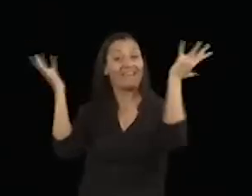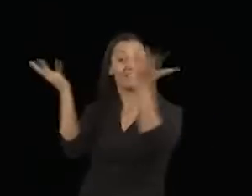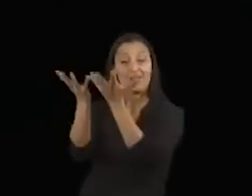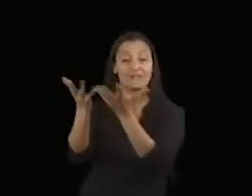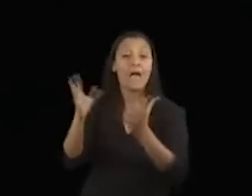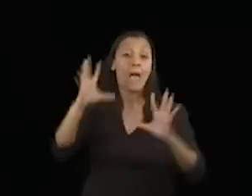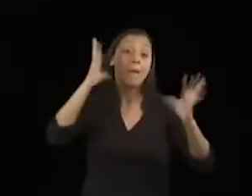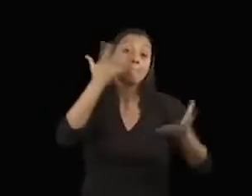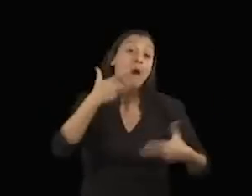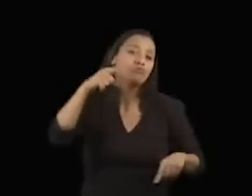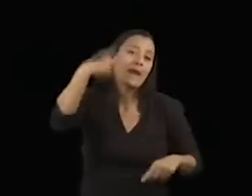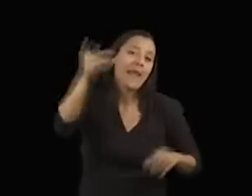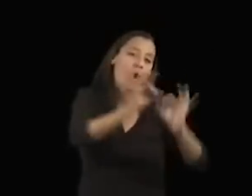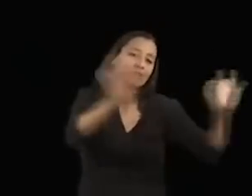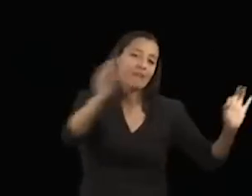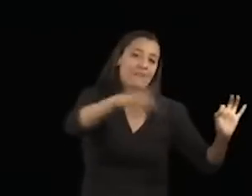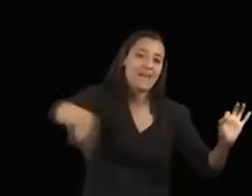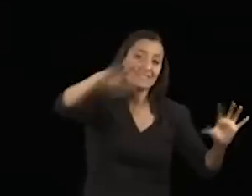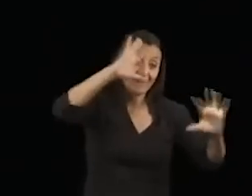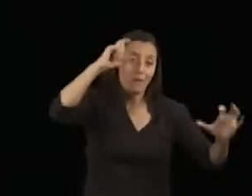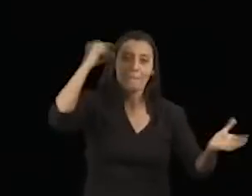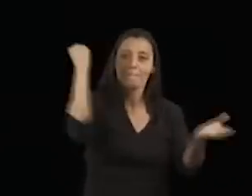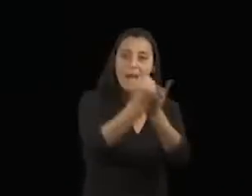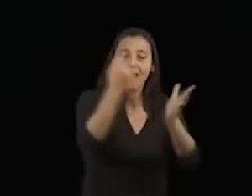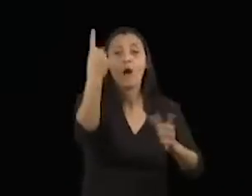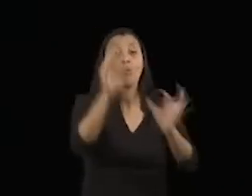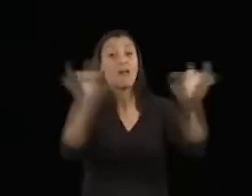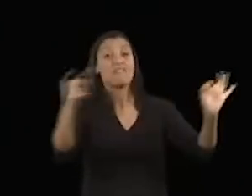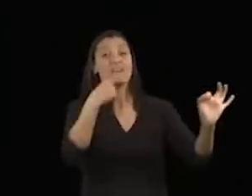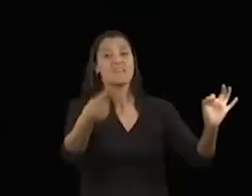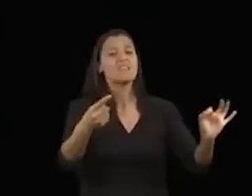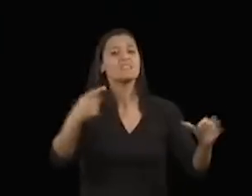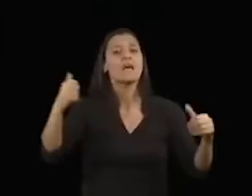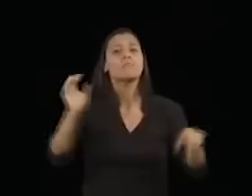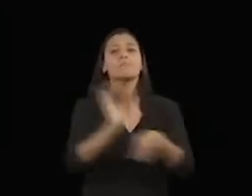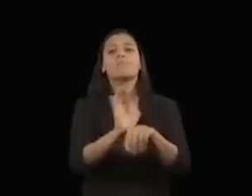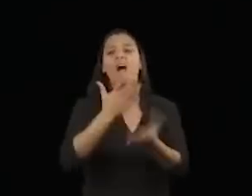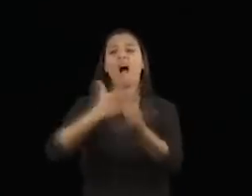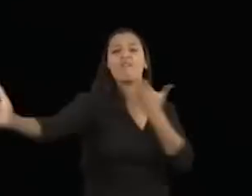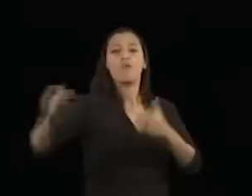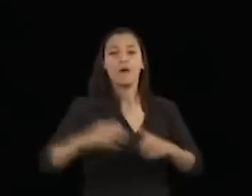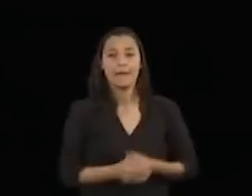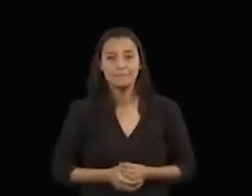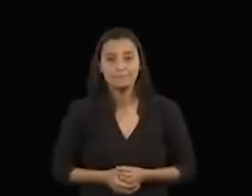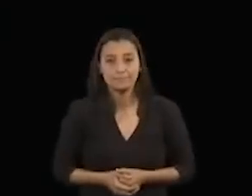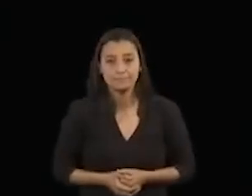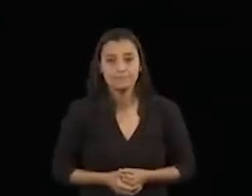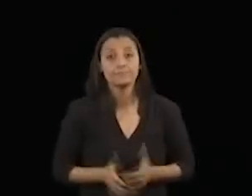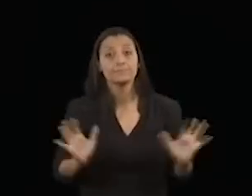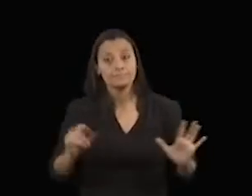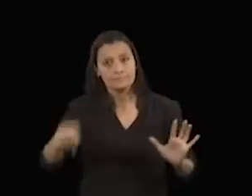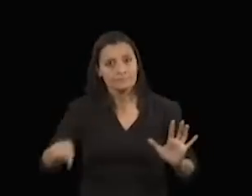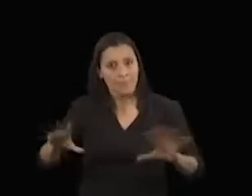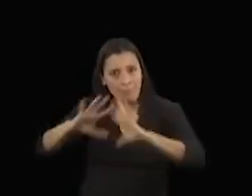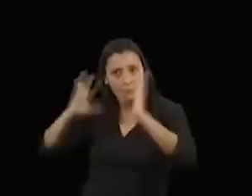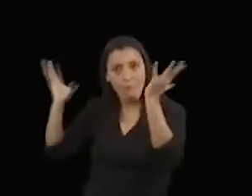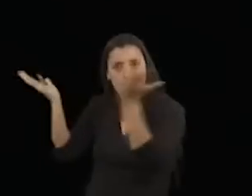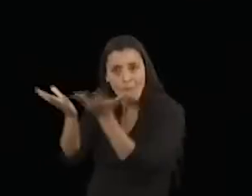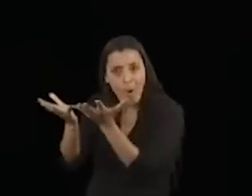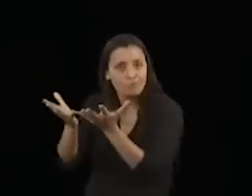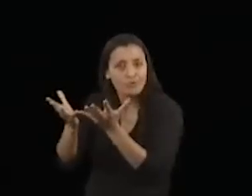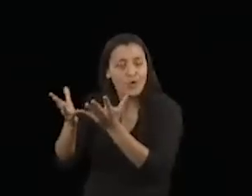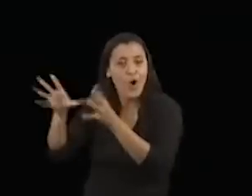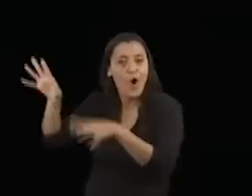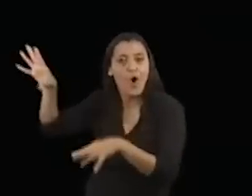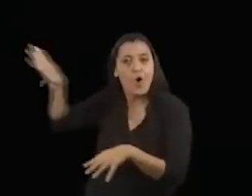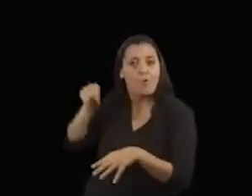que se recuerden otra, pero se recuerda esta, que es una que dice afuera. Y hoy están haciendo campaña en todo el mundo con el